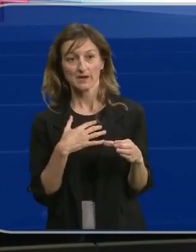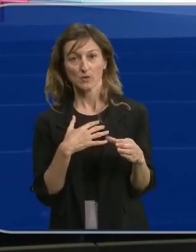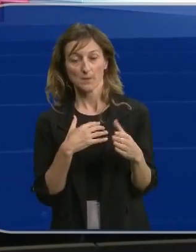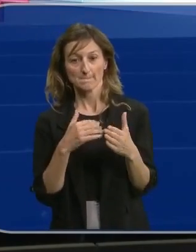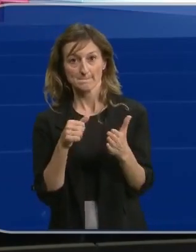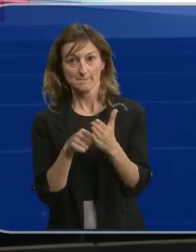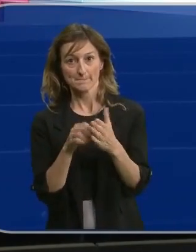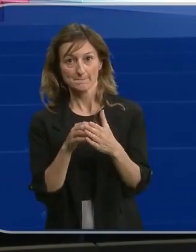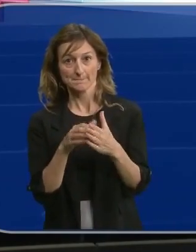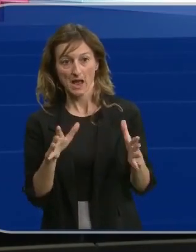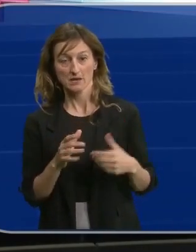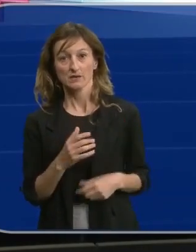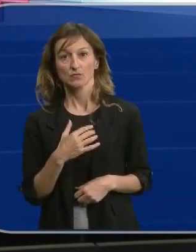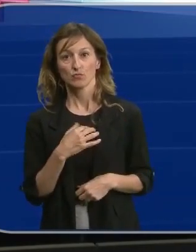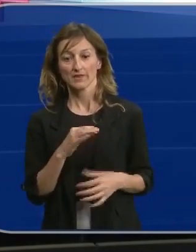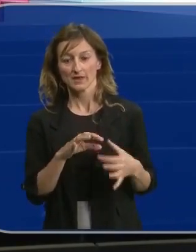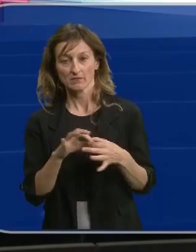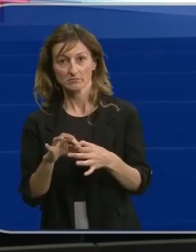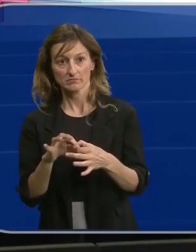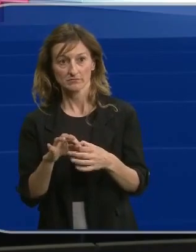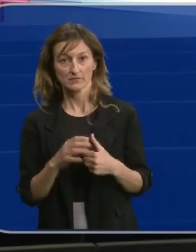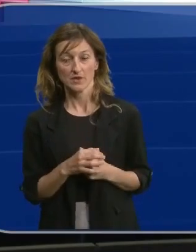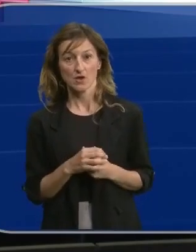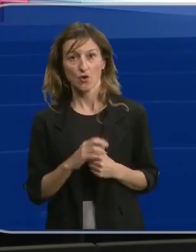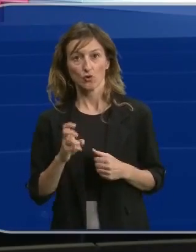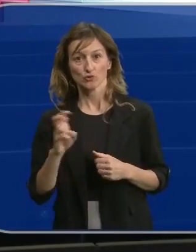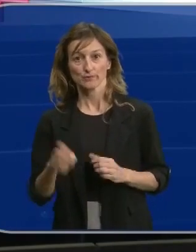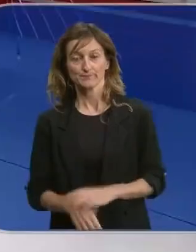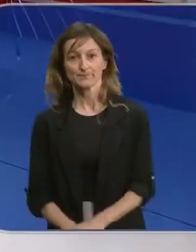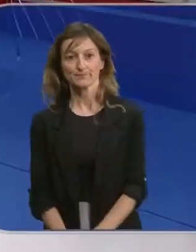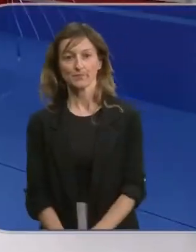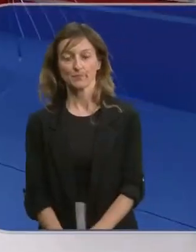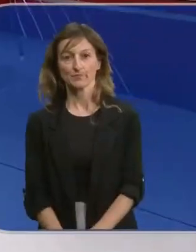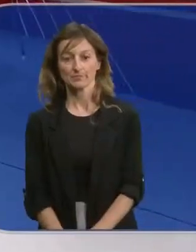activación previsiblemente haya sido vinculada a un a un